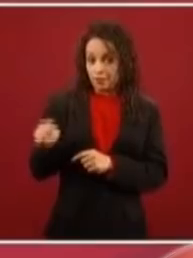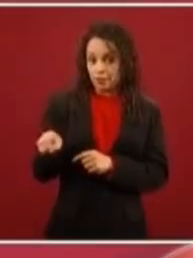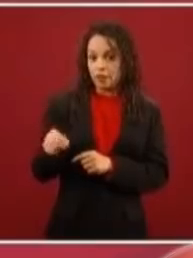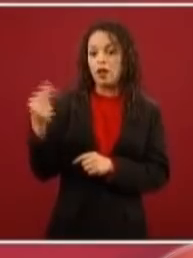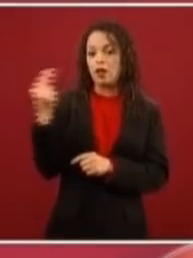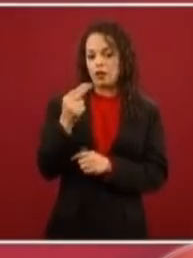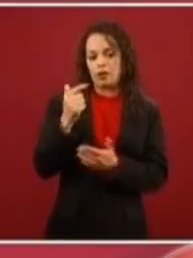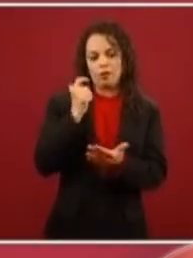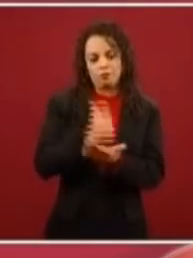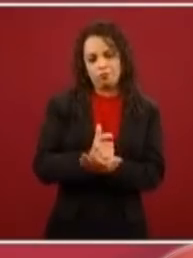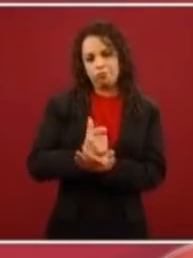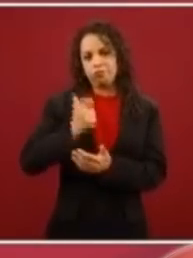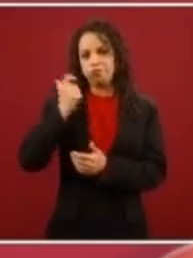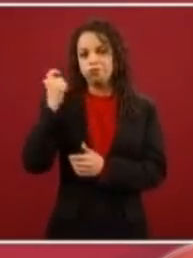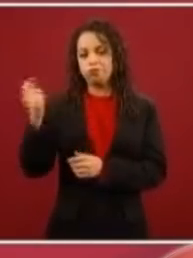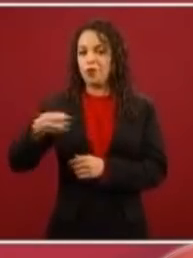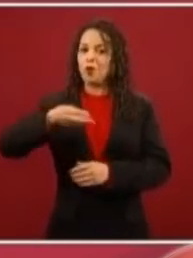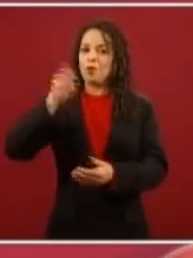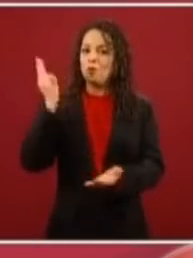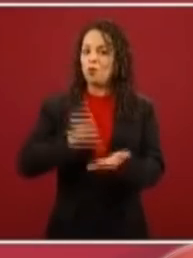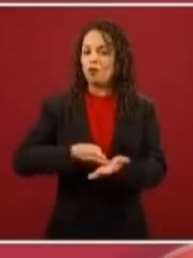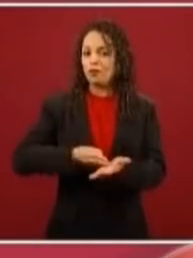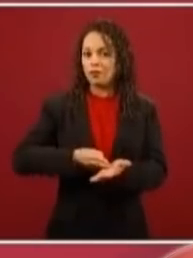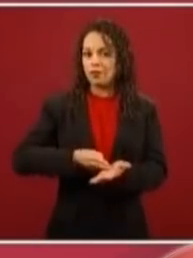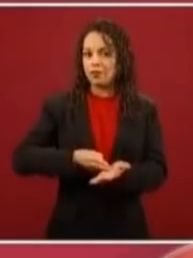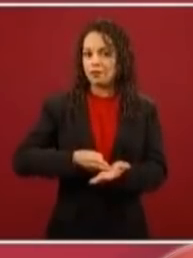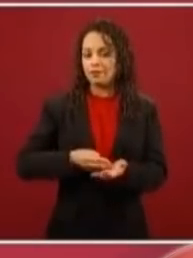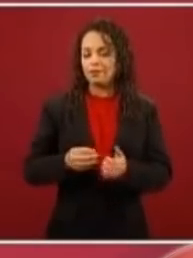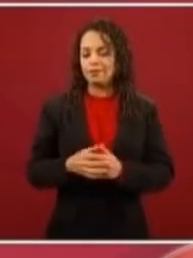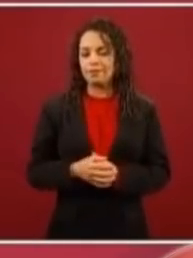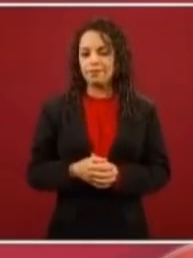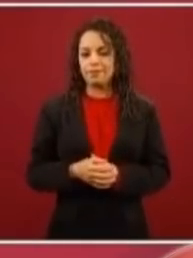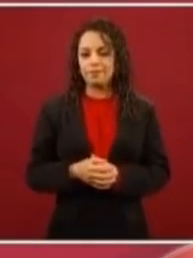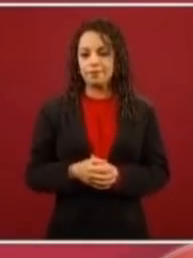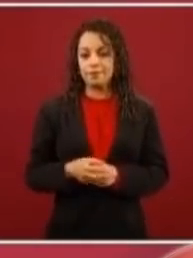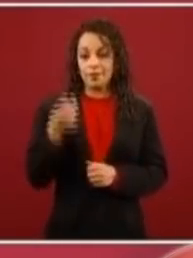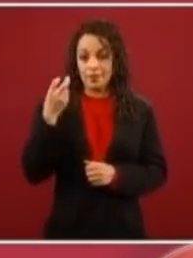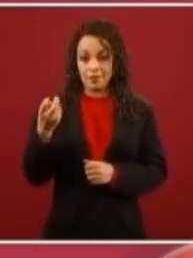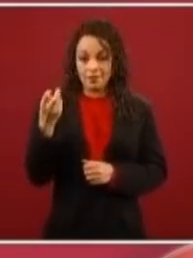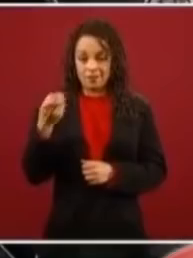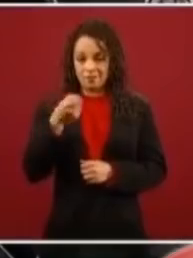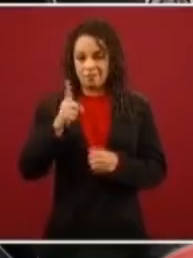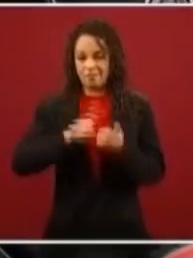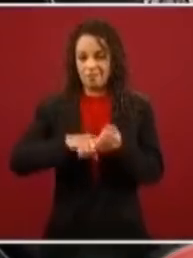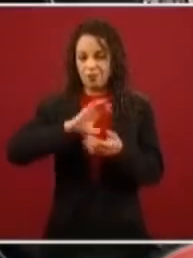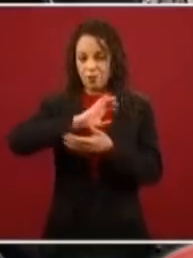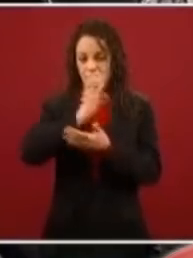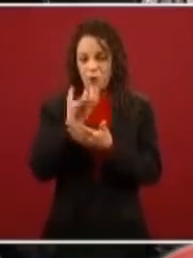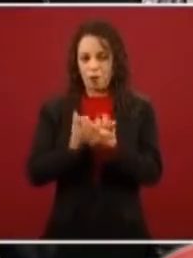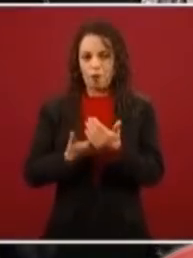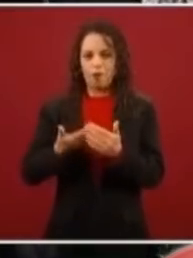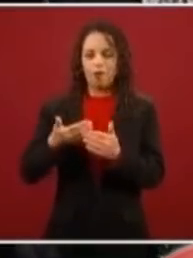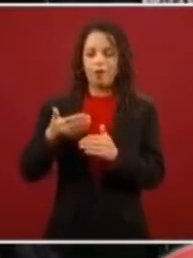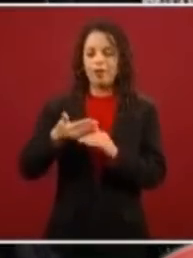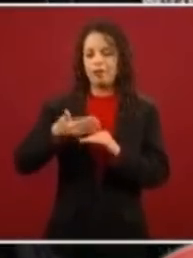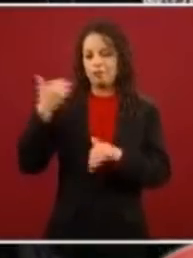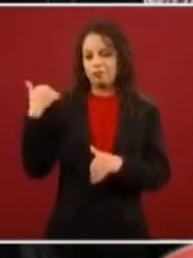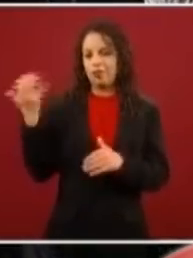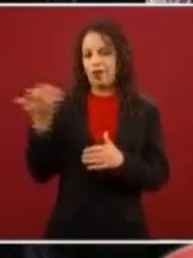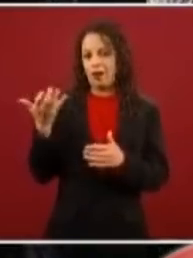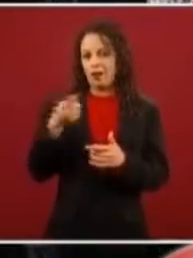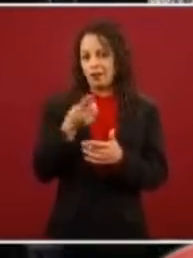pagar una multa. Esos contratos que hicieron, porque se